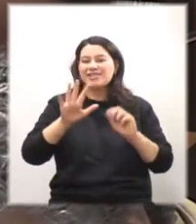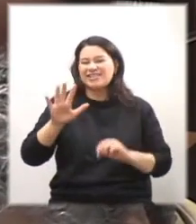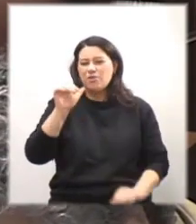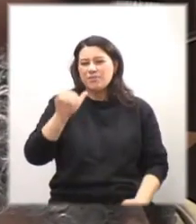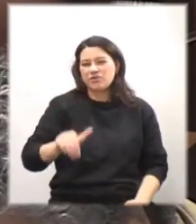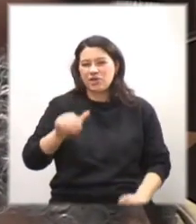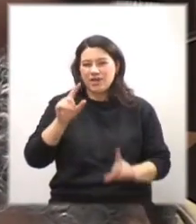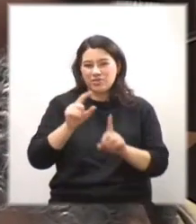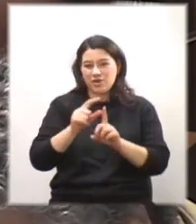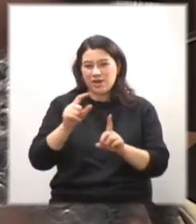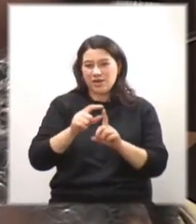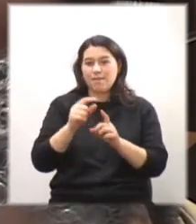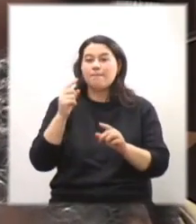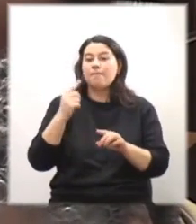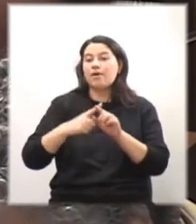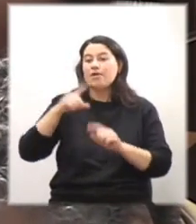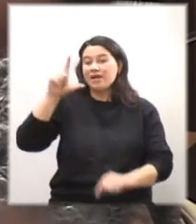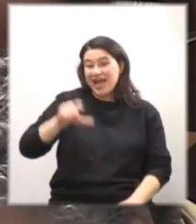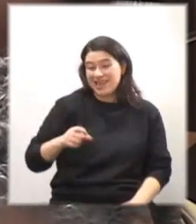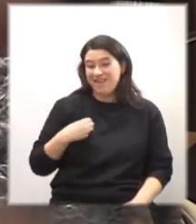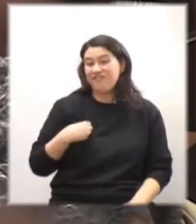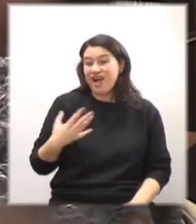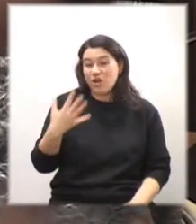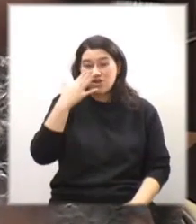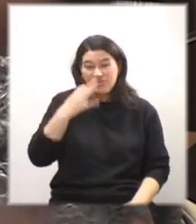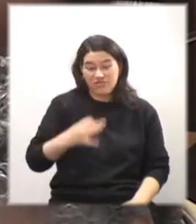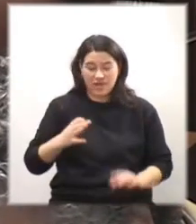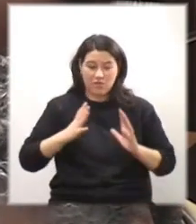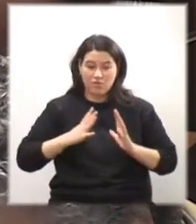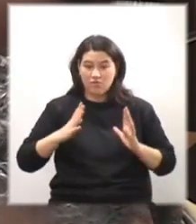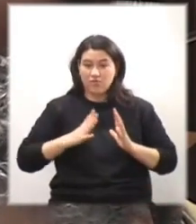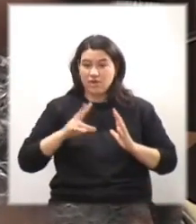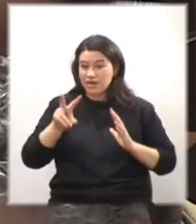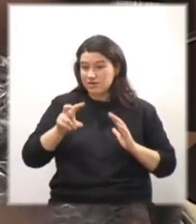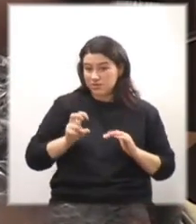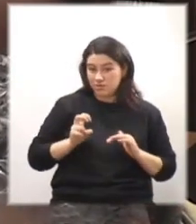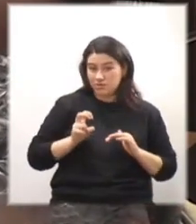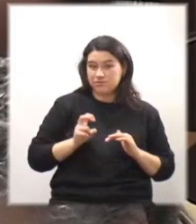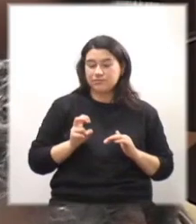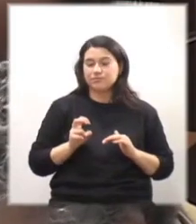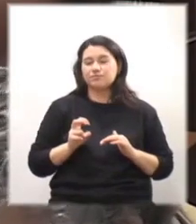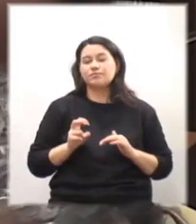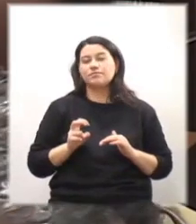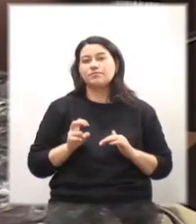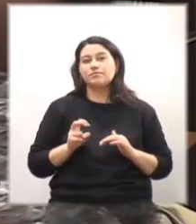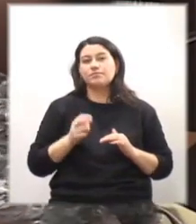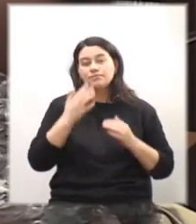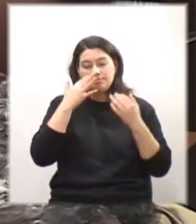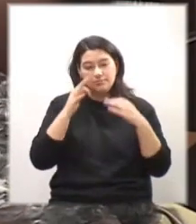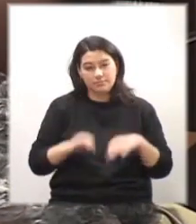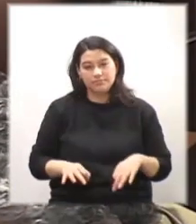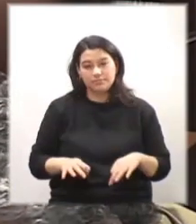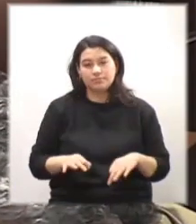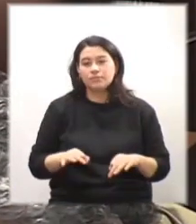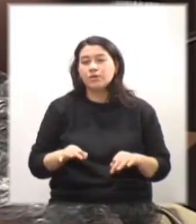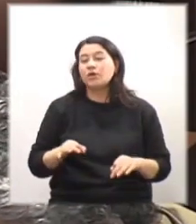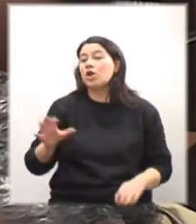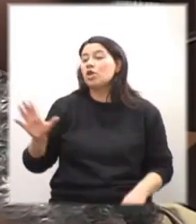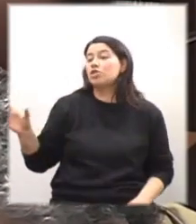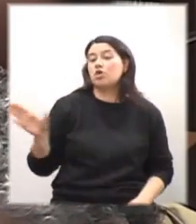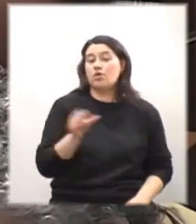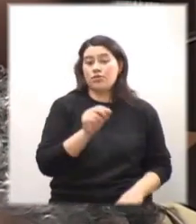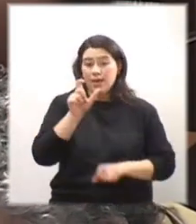de dólares por la caída en el valor real de las pasividades que se procesó ese año. O sea, todos